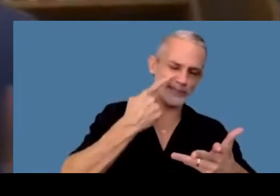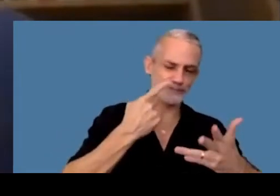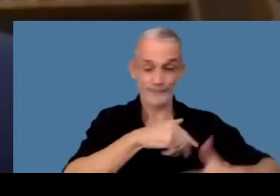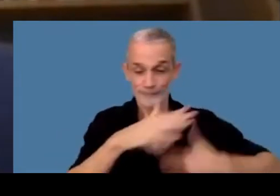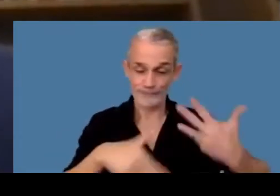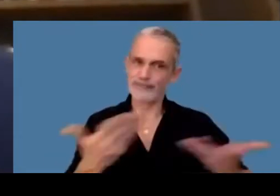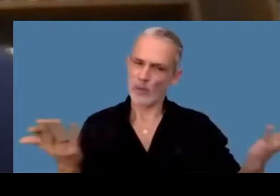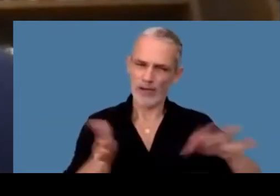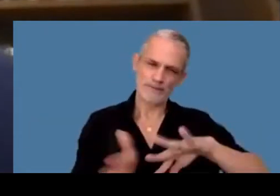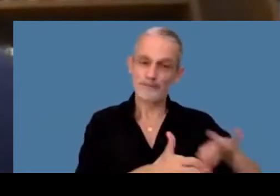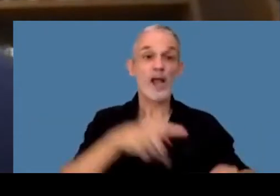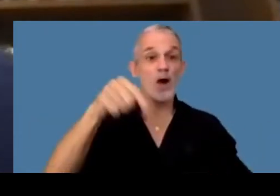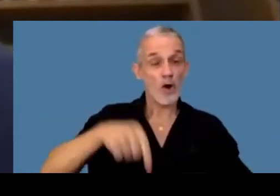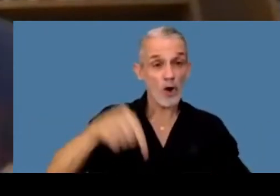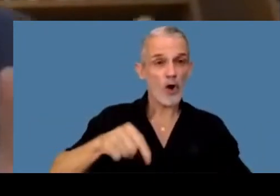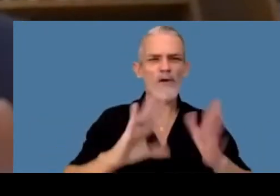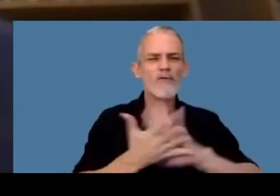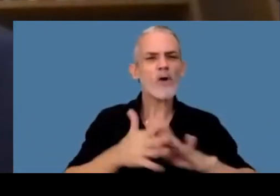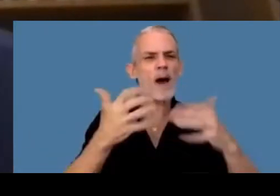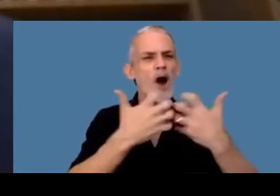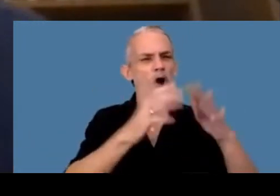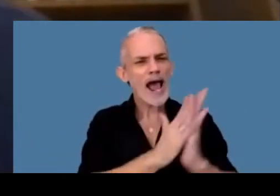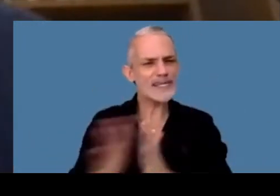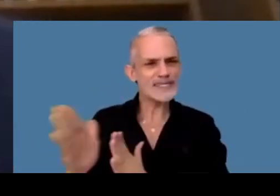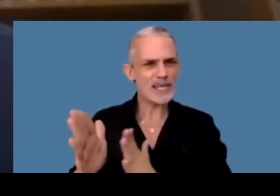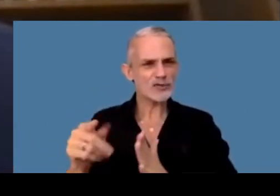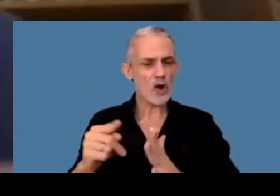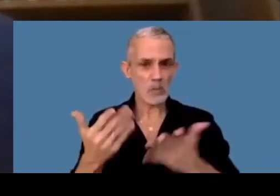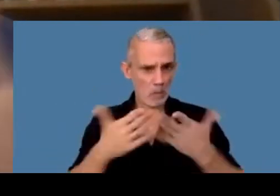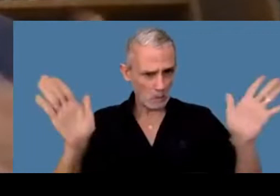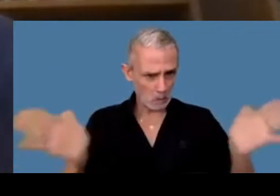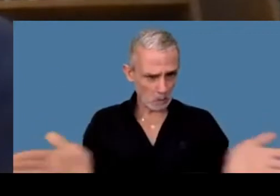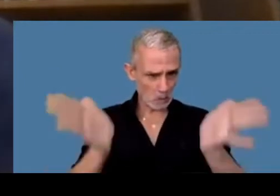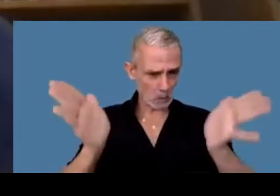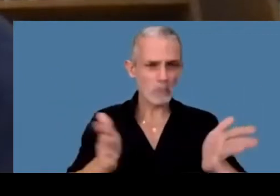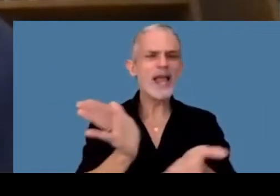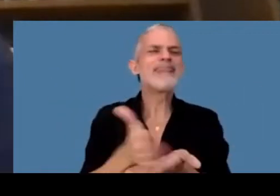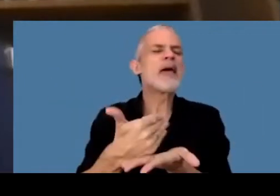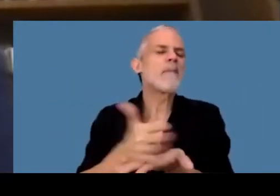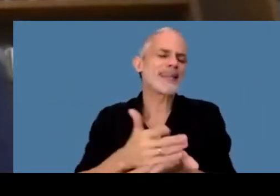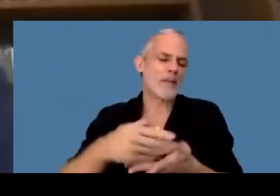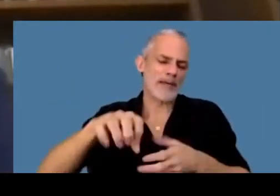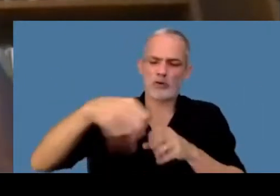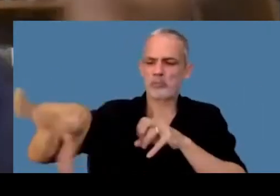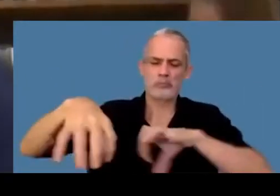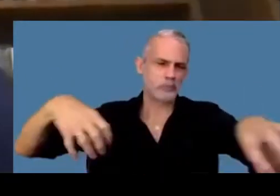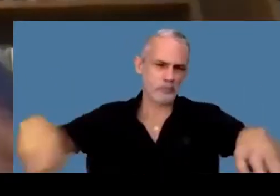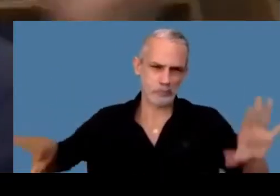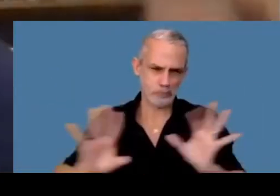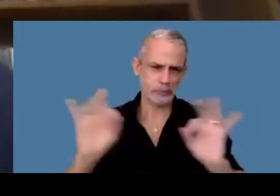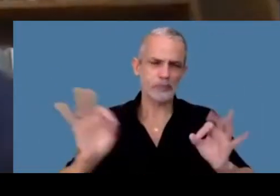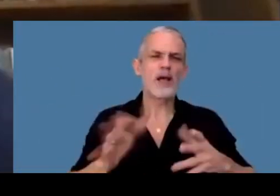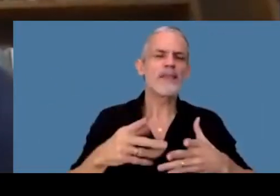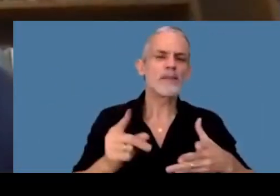la forma de organización es muy abierta, partiendo de departamento. En general es un sindicato que nuclea varios departamentos, o en general